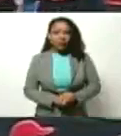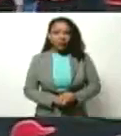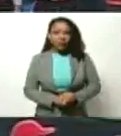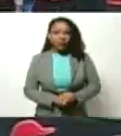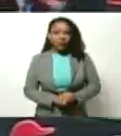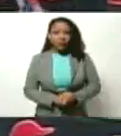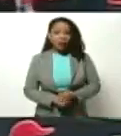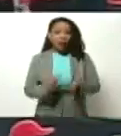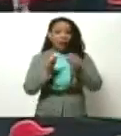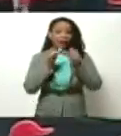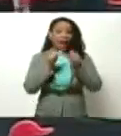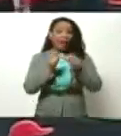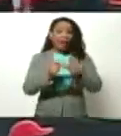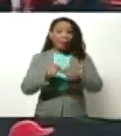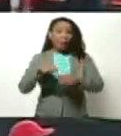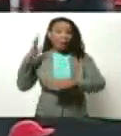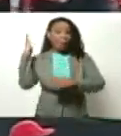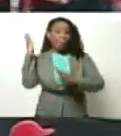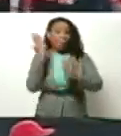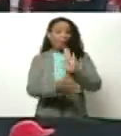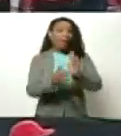quedamos tabla